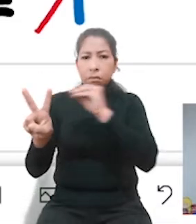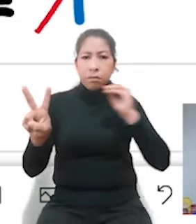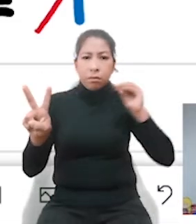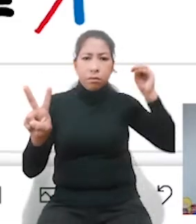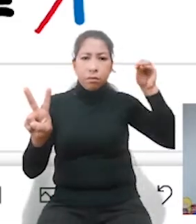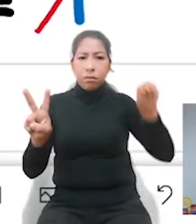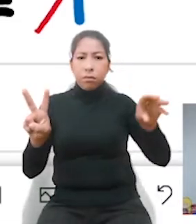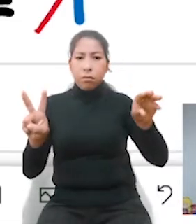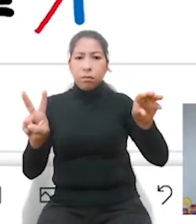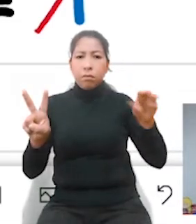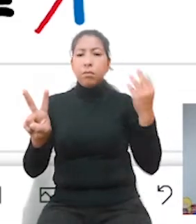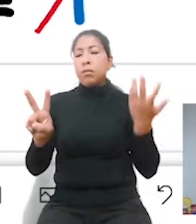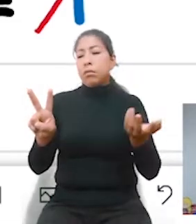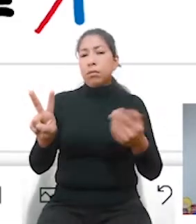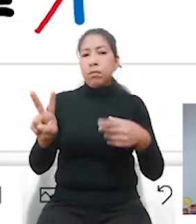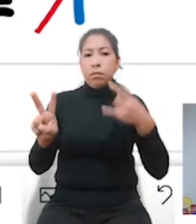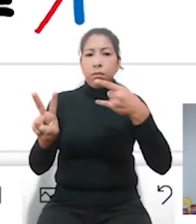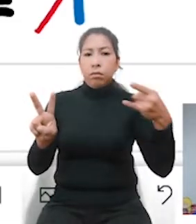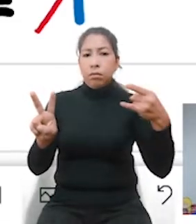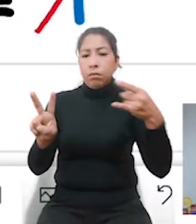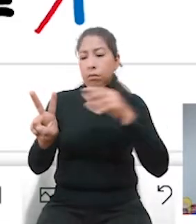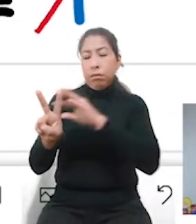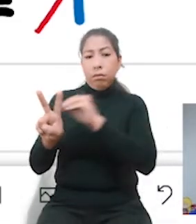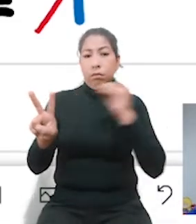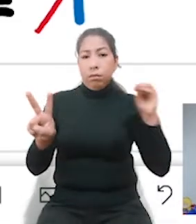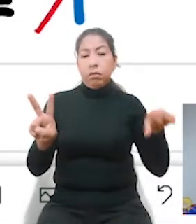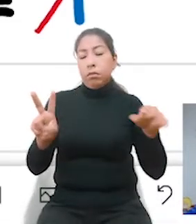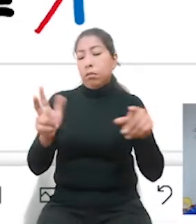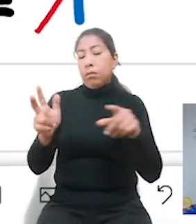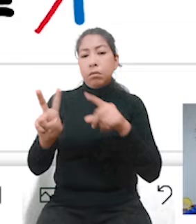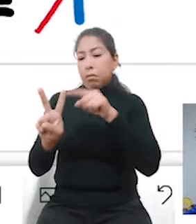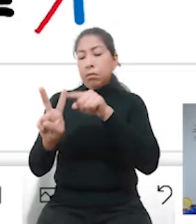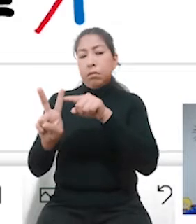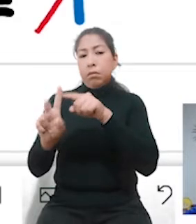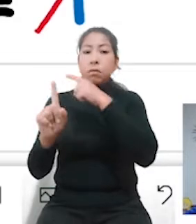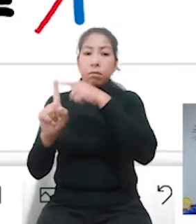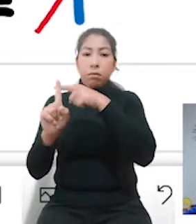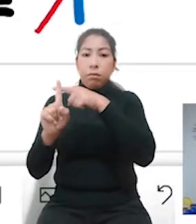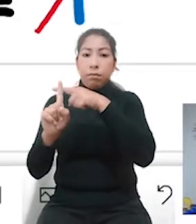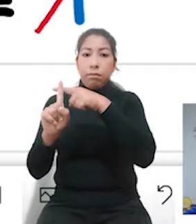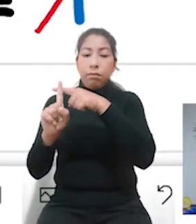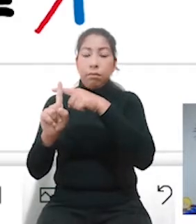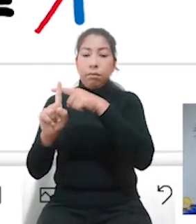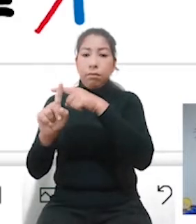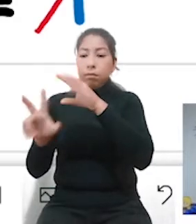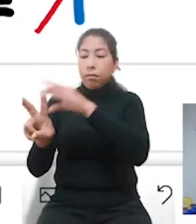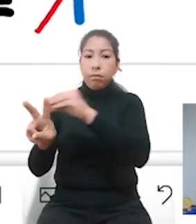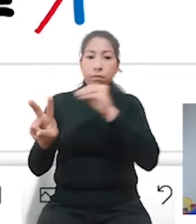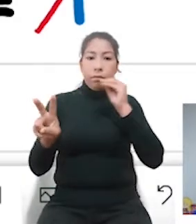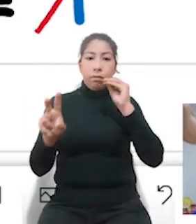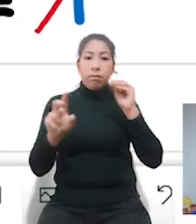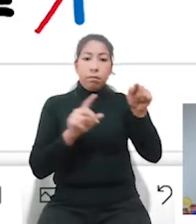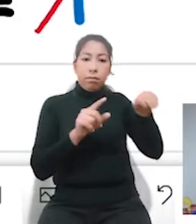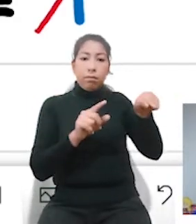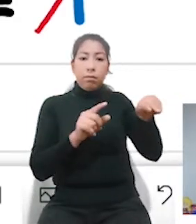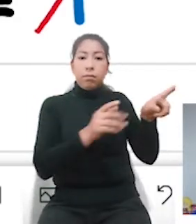está sobrando, y la pasamos al segundo miembro. Como 2 está sumando positivo